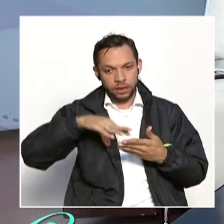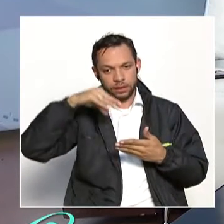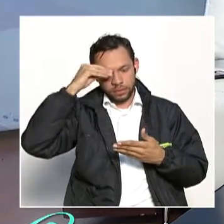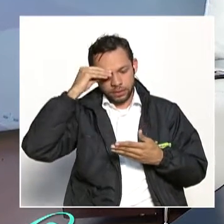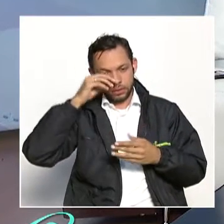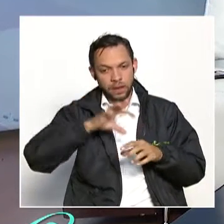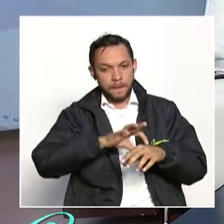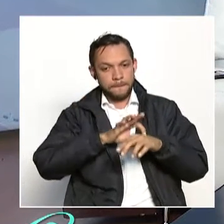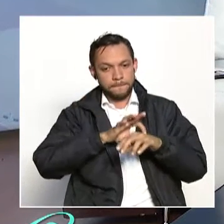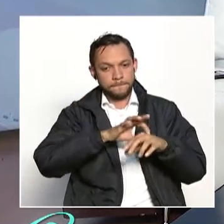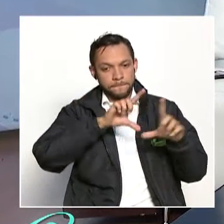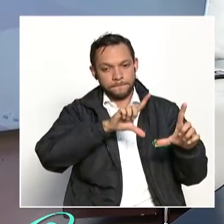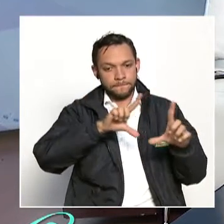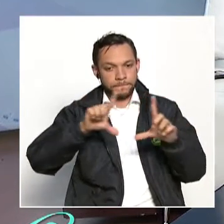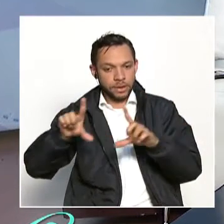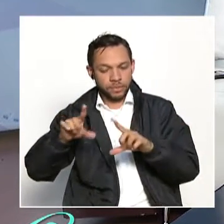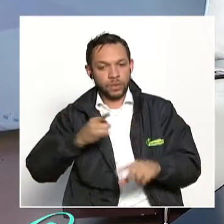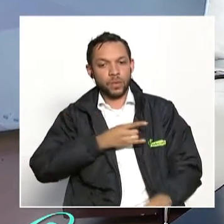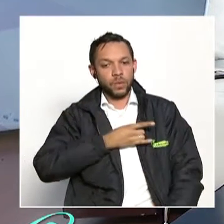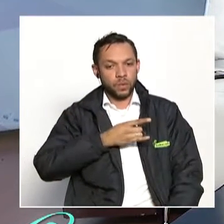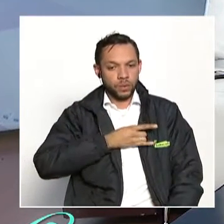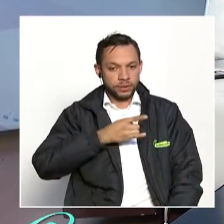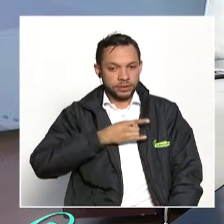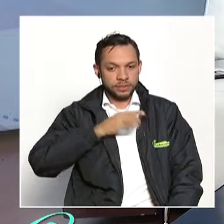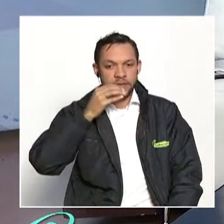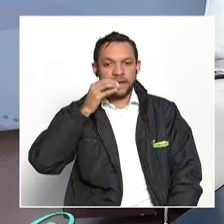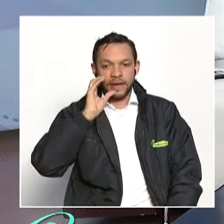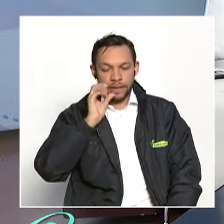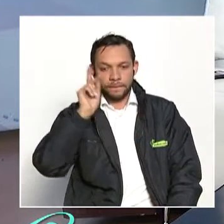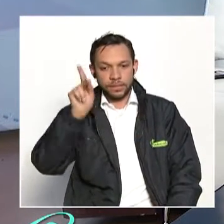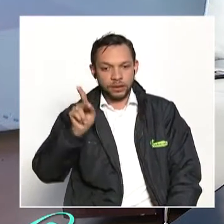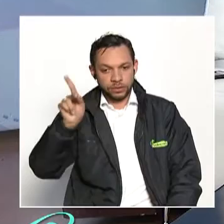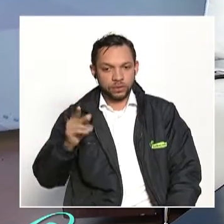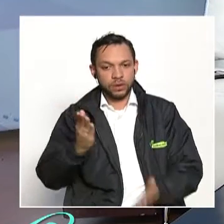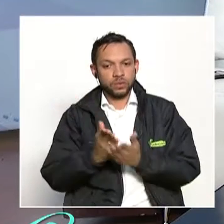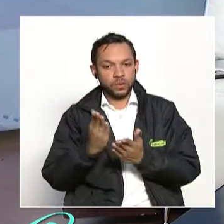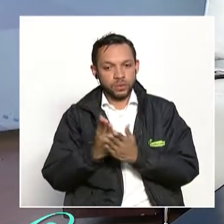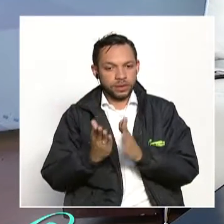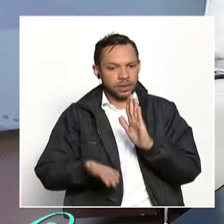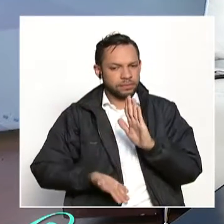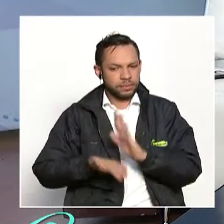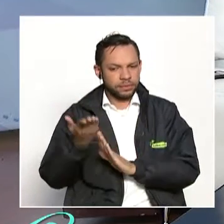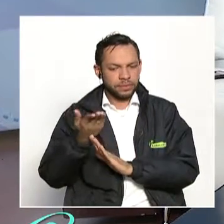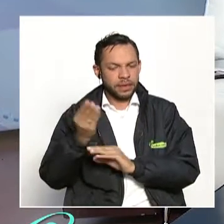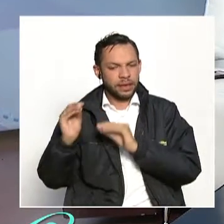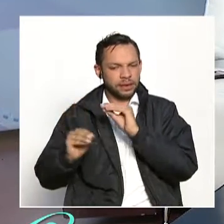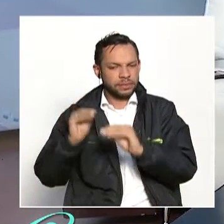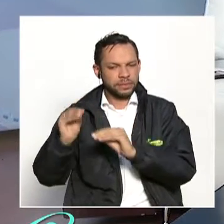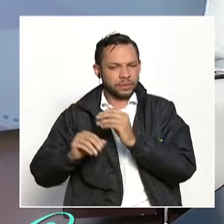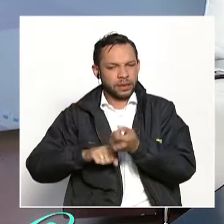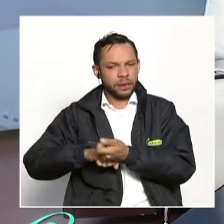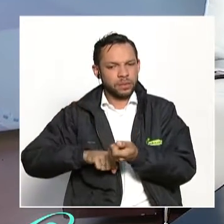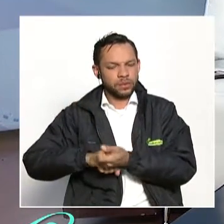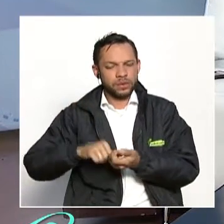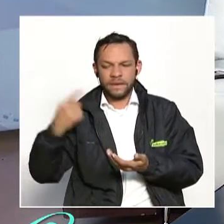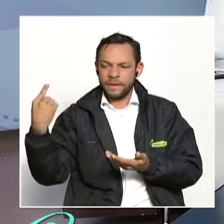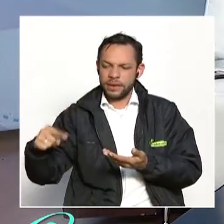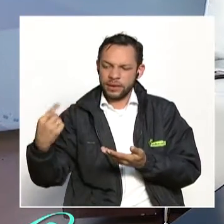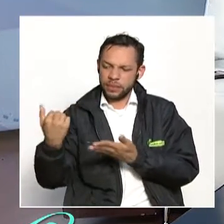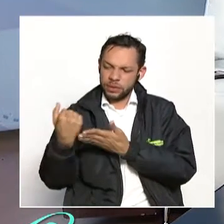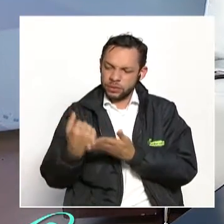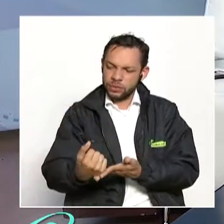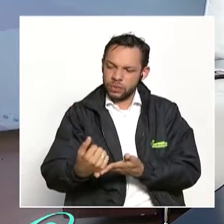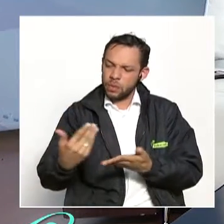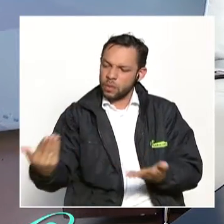usted coordina y maneja en la Universidad de Caldas y del cual ya tiene alumnos doctoras. ¿En qué consiste este programa, esta ayuda terapéutica, doctor